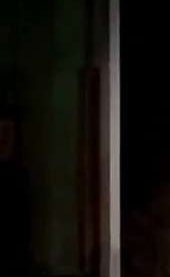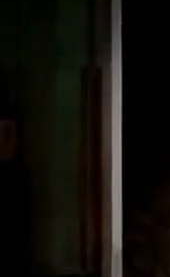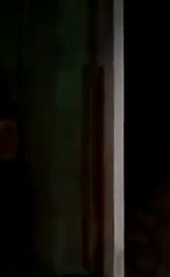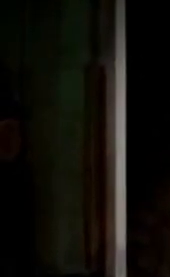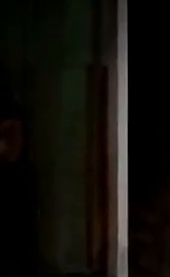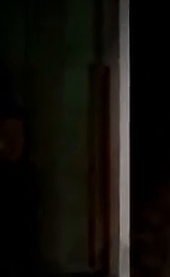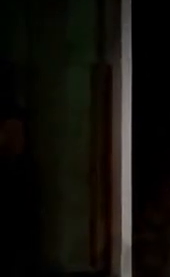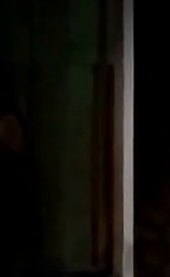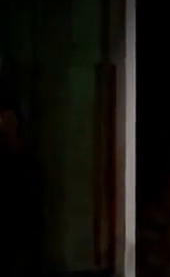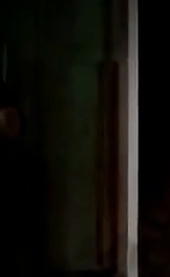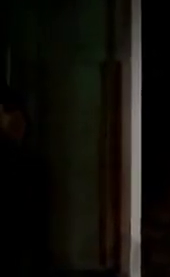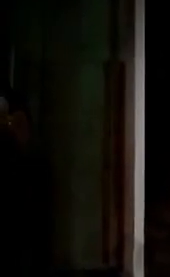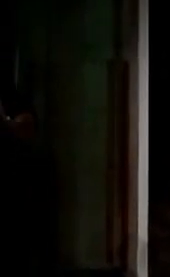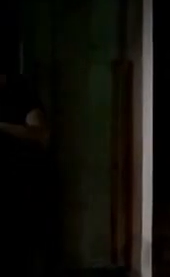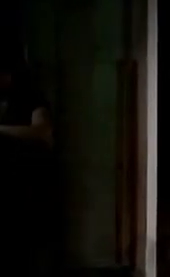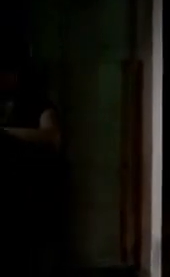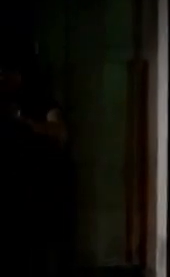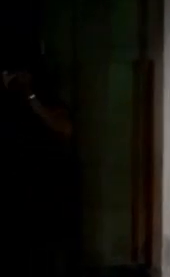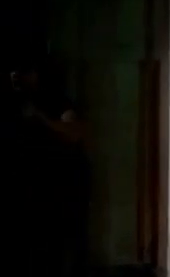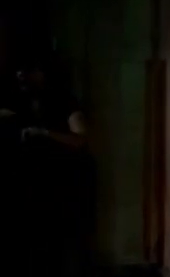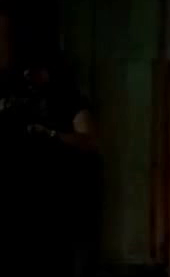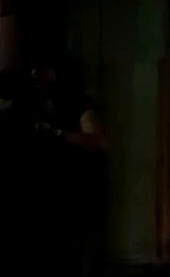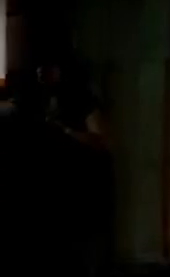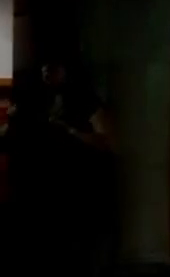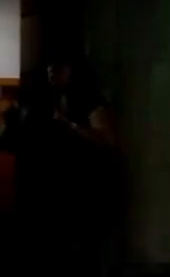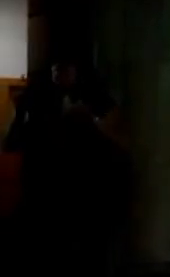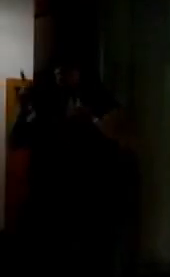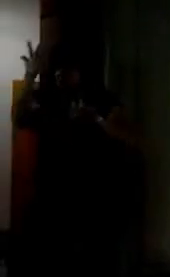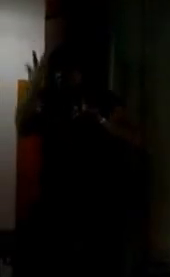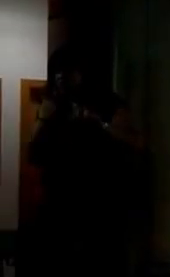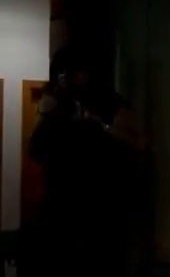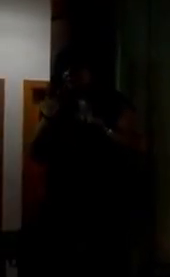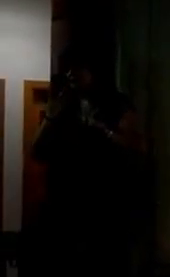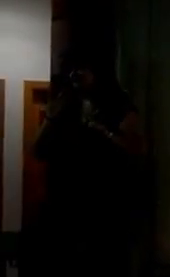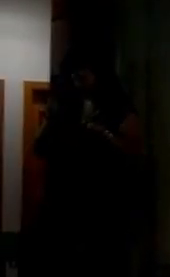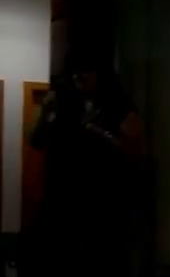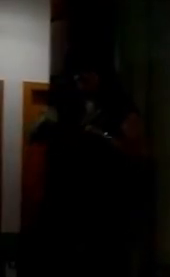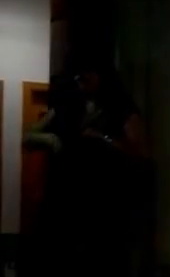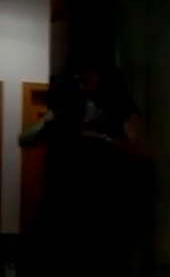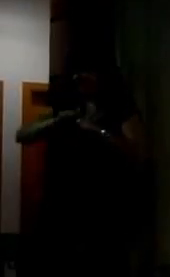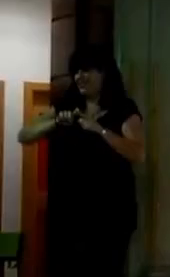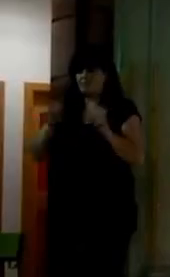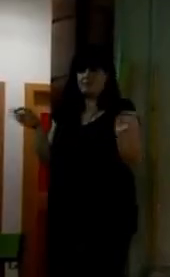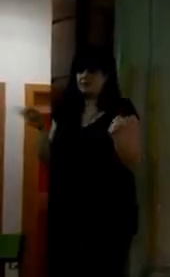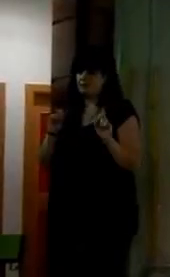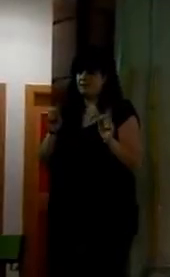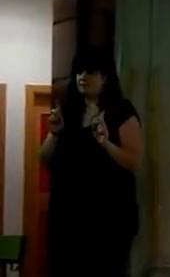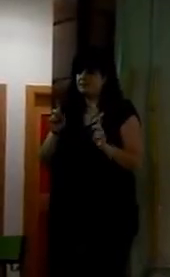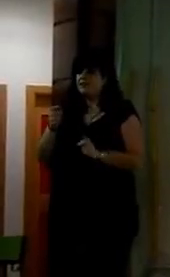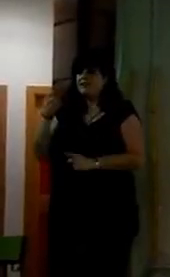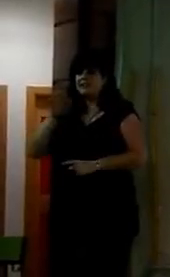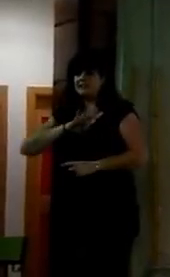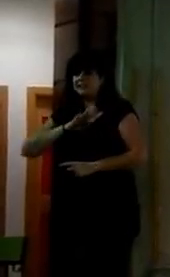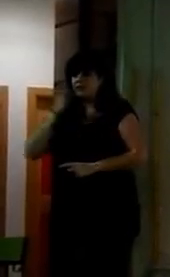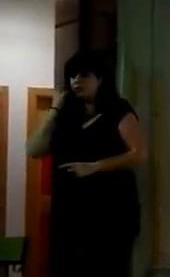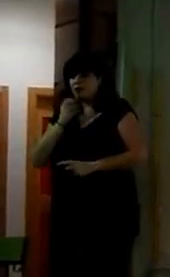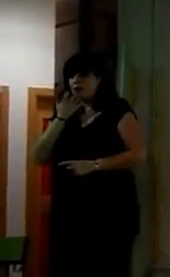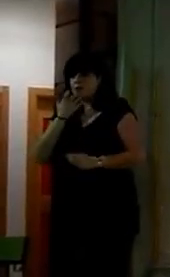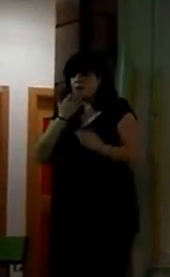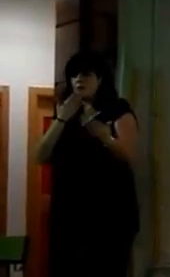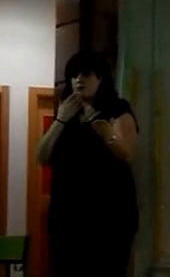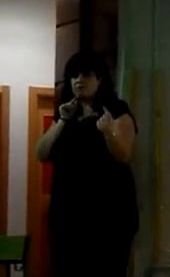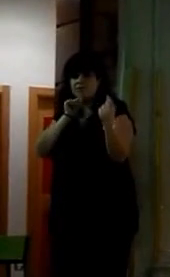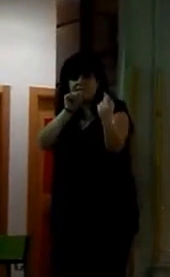debates sen tombo, prefira o plasma. O señor Rajoy tende a alerxia aos debates de ideas que deben